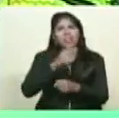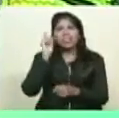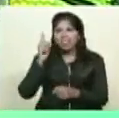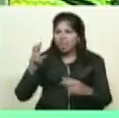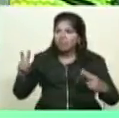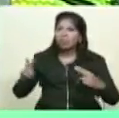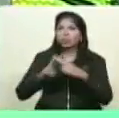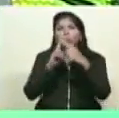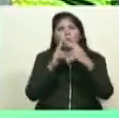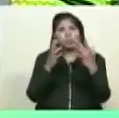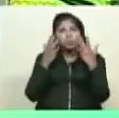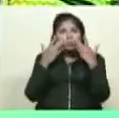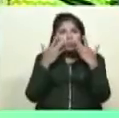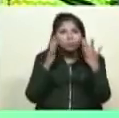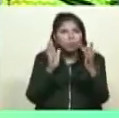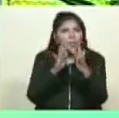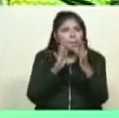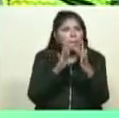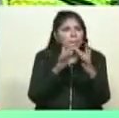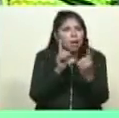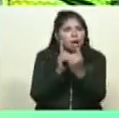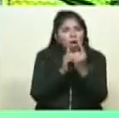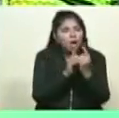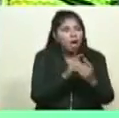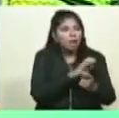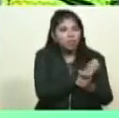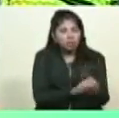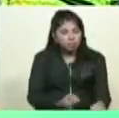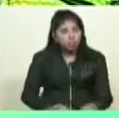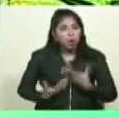esa batalla, de esa energía.